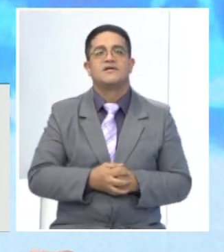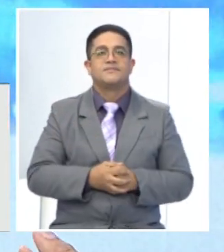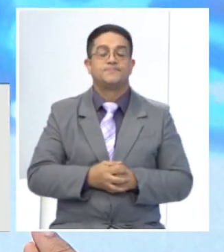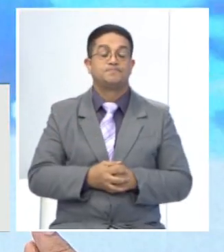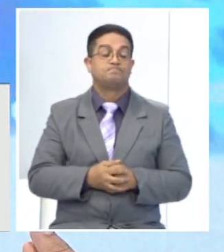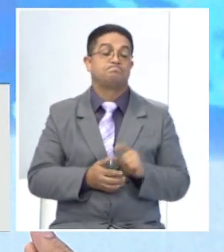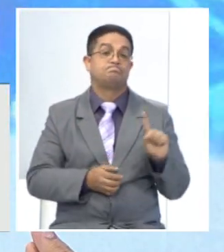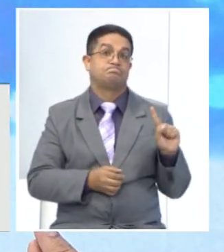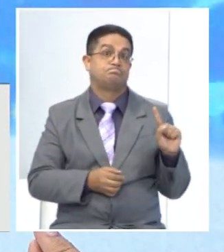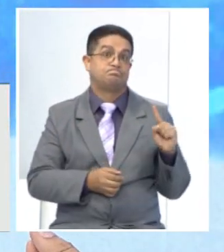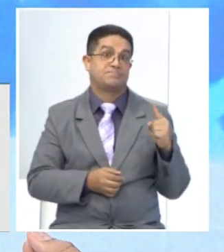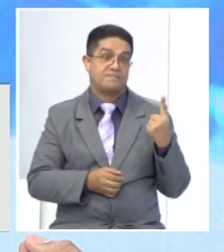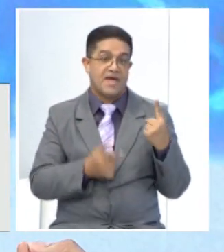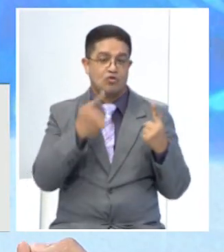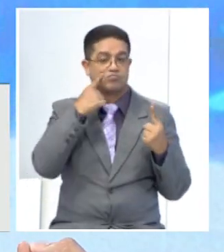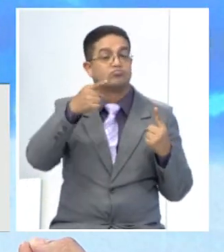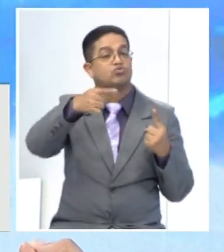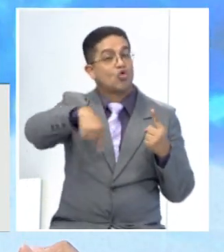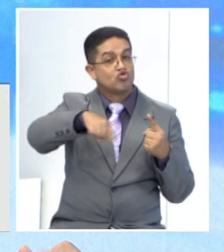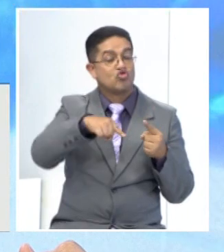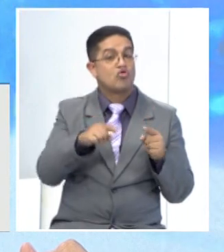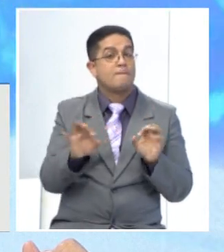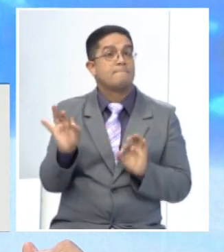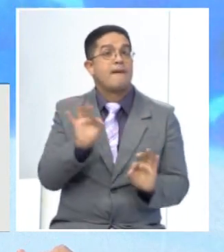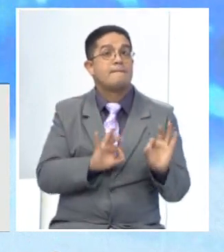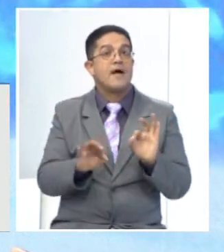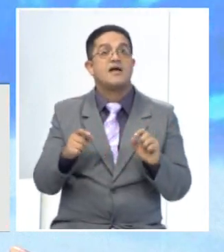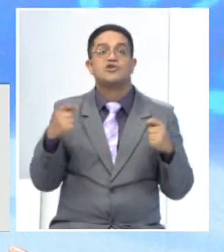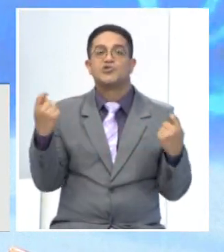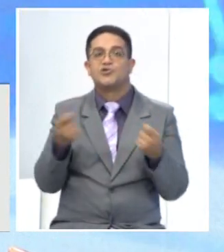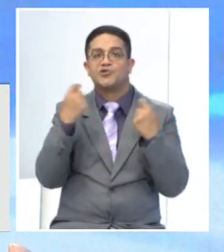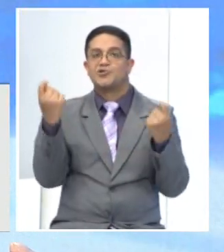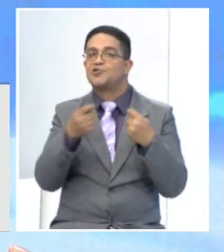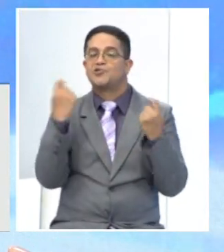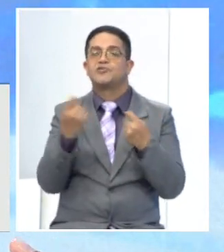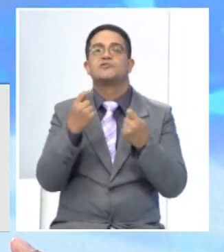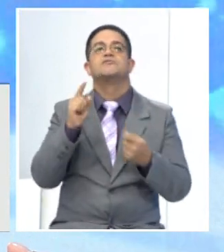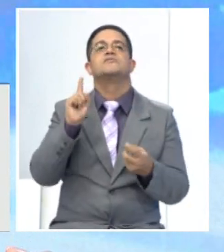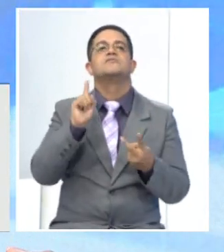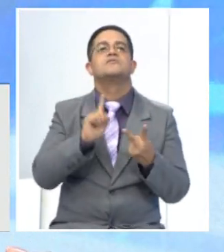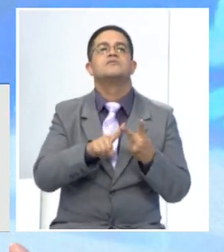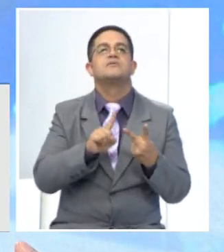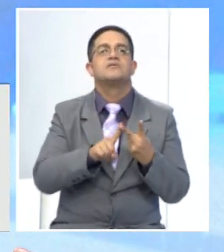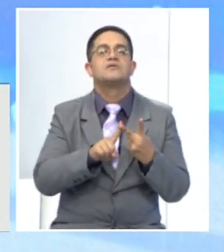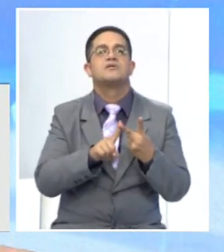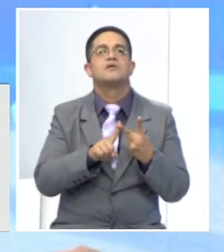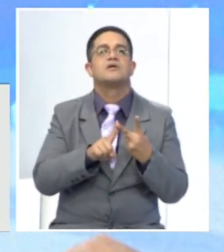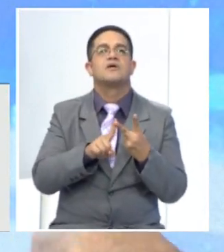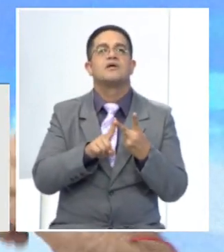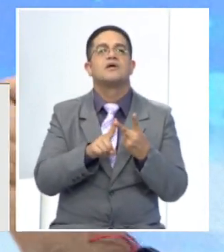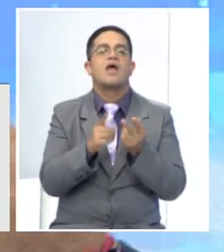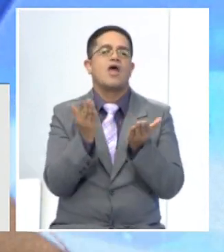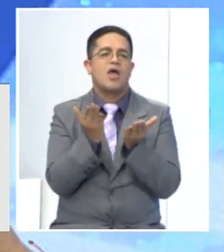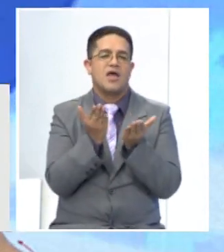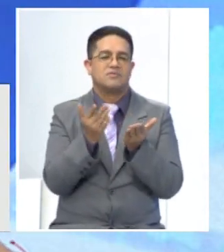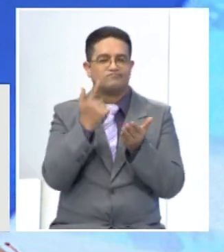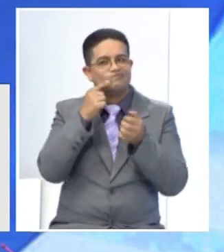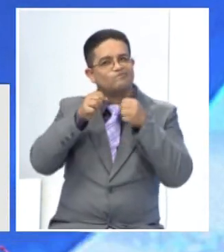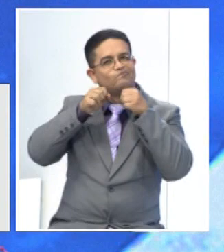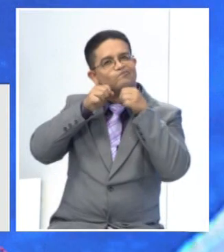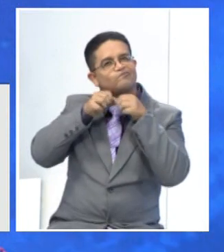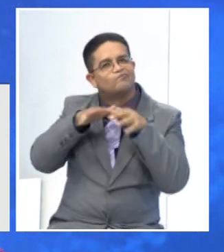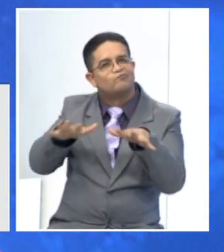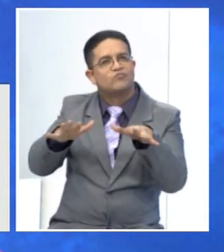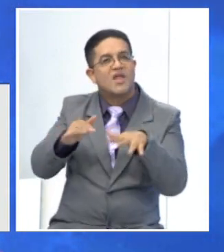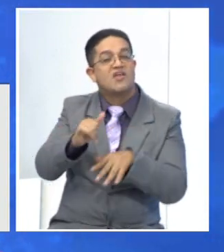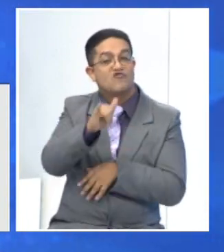primero es la gran campaña que hemos tratado de llevar a cabo desde la Asociación Venezolana de Medicina Reproductiva y Embriología, que es difundir